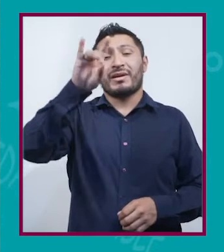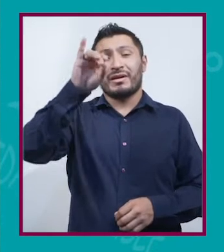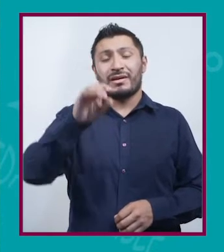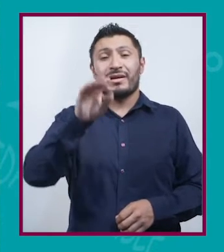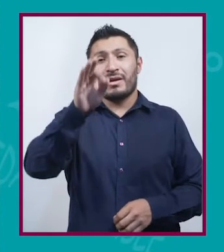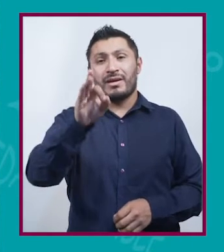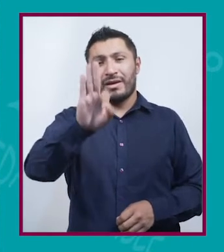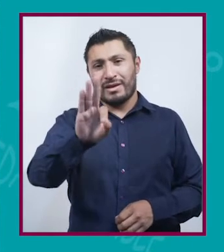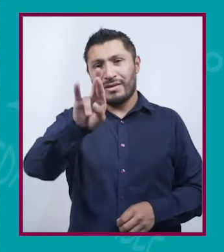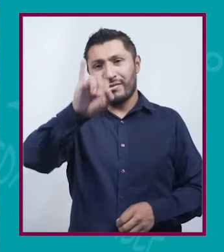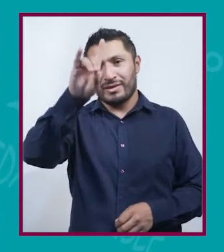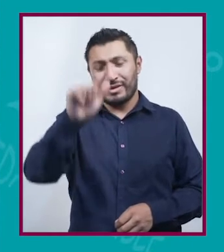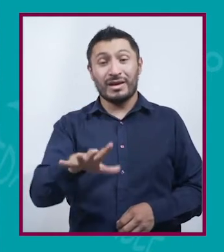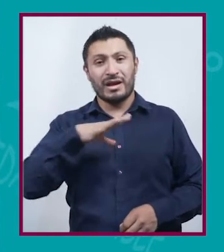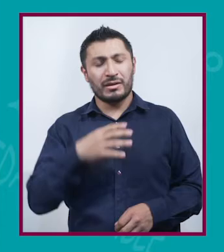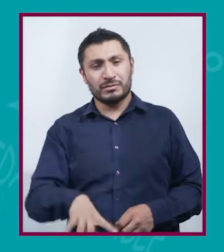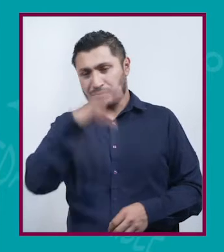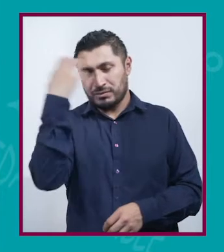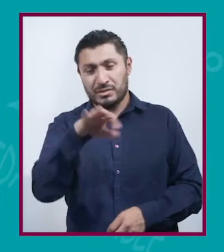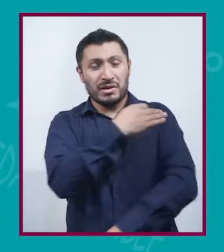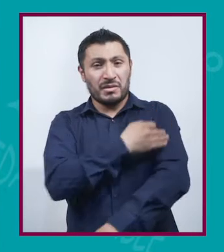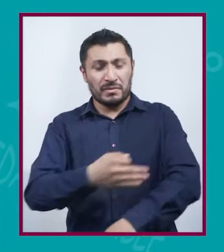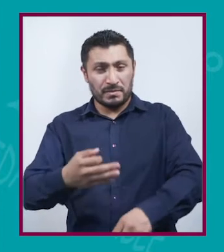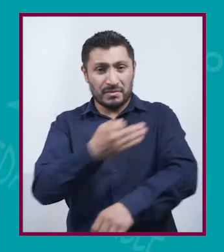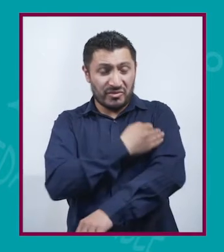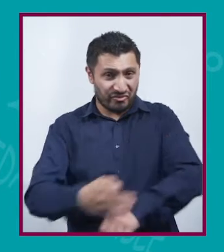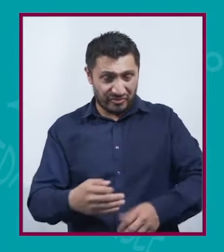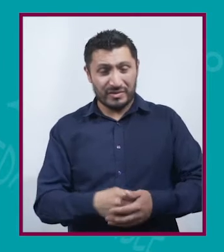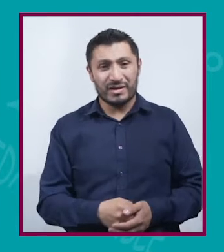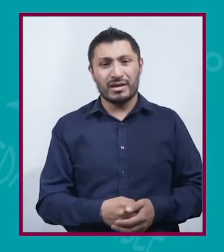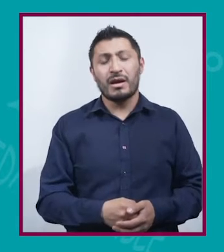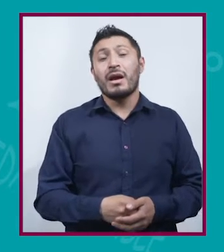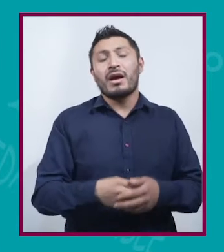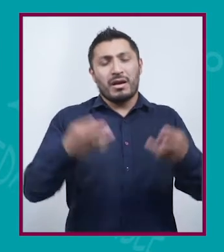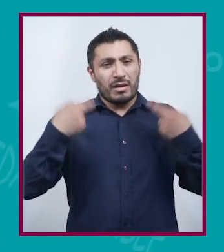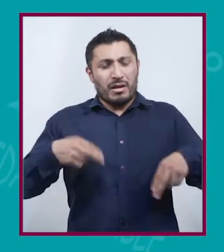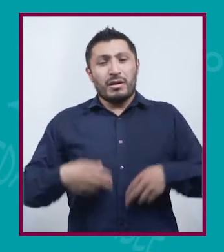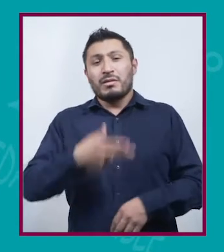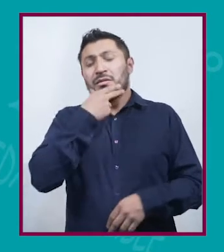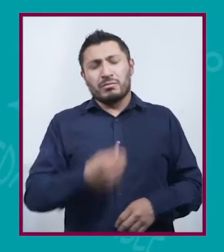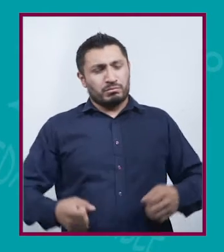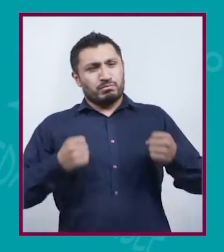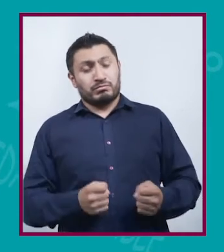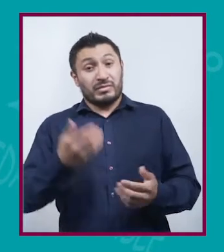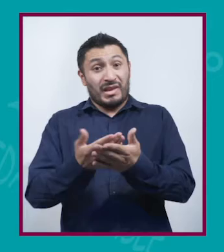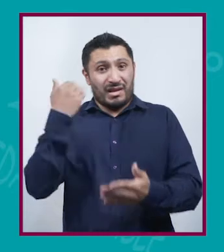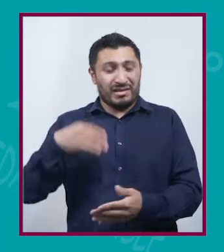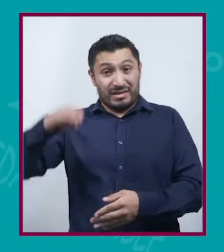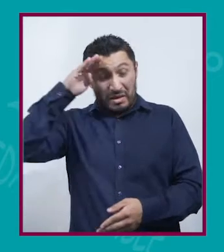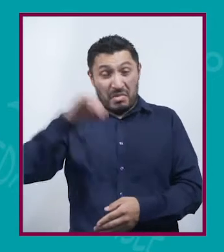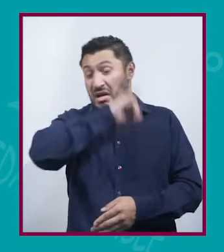un retrato familiar desafiante donde posa con un traje masculino, algo impensable para las mujeres de su